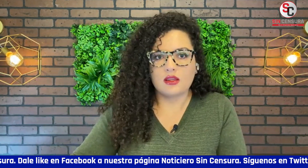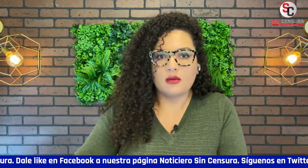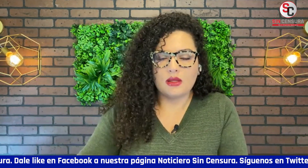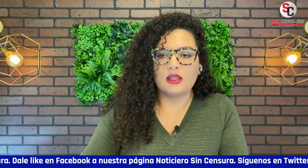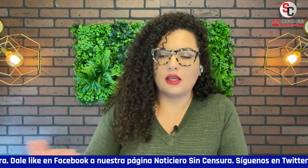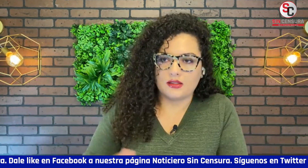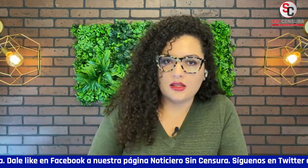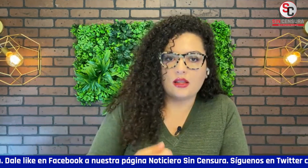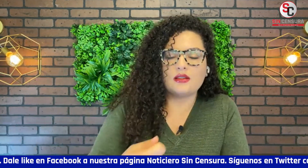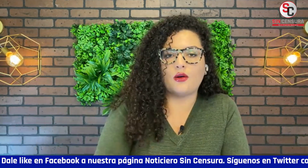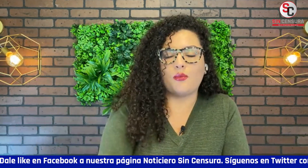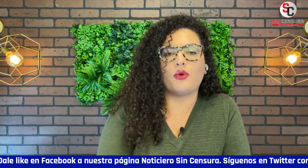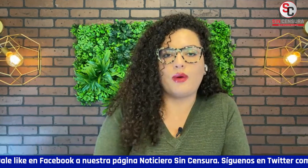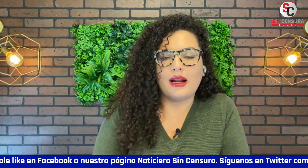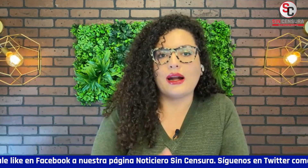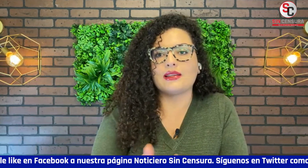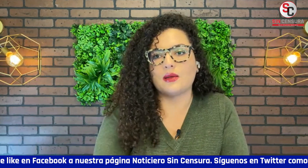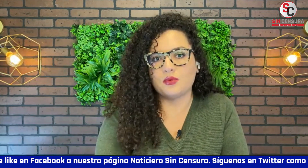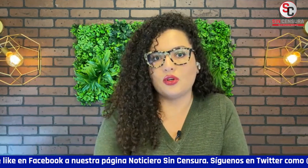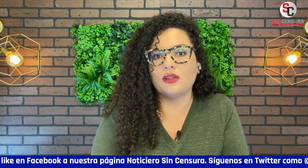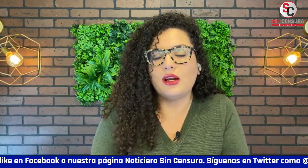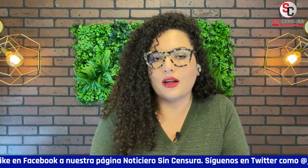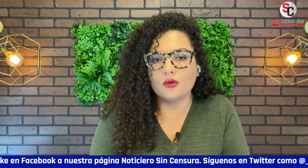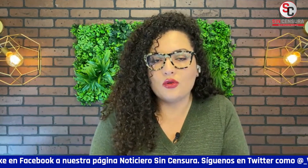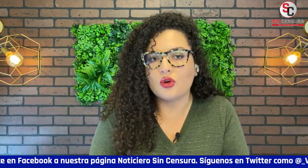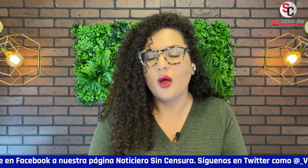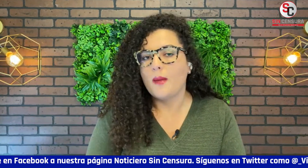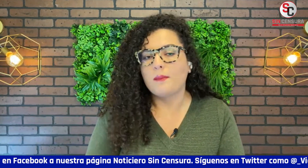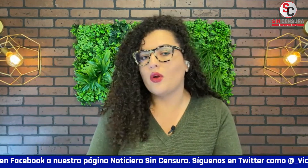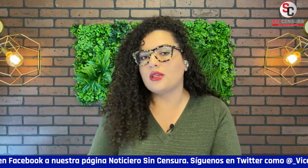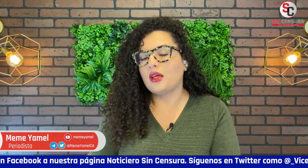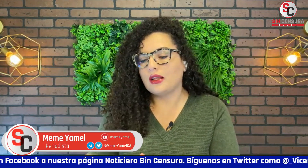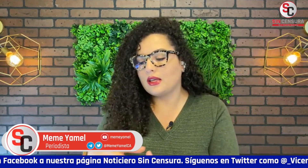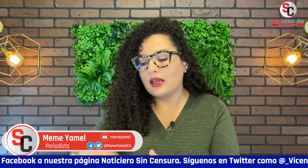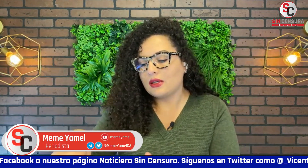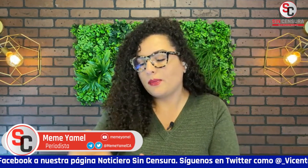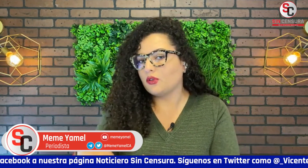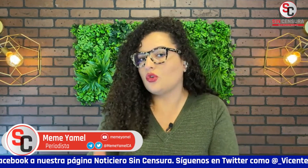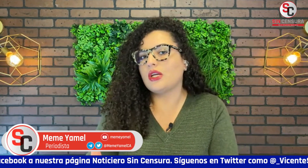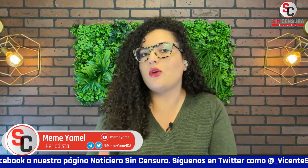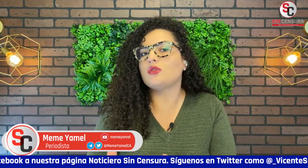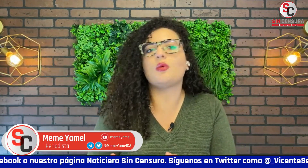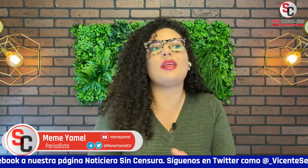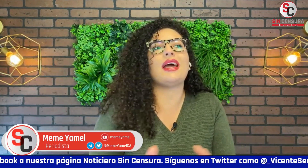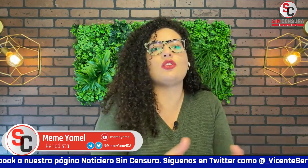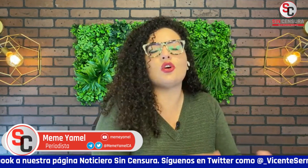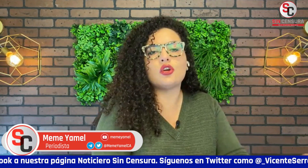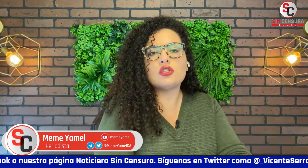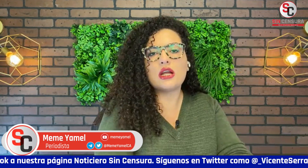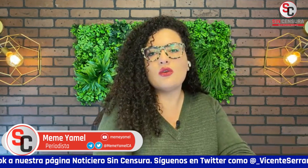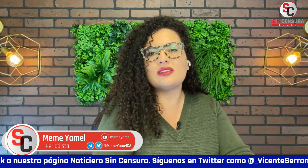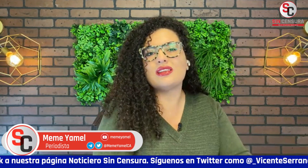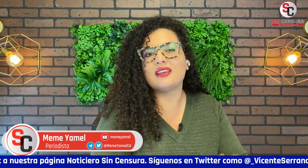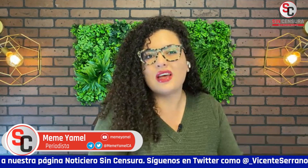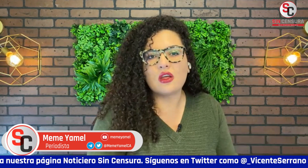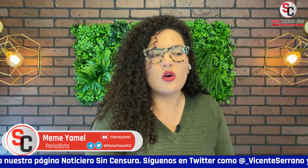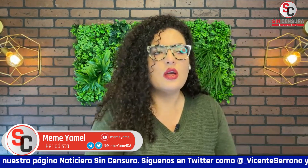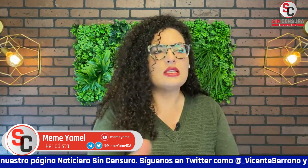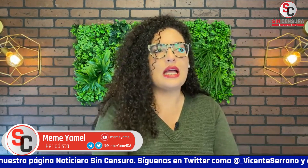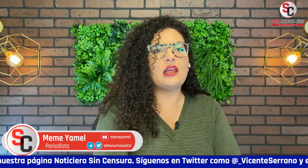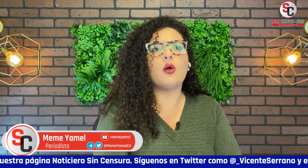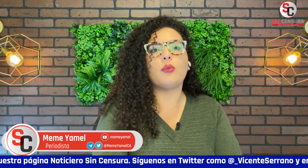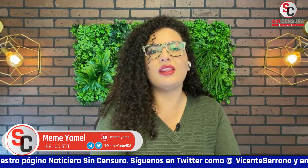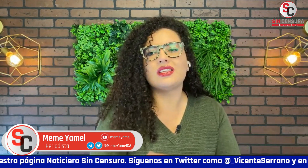proceso, evidentemente, que sí tienes que comprobar la recepción del recurso, pero ese proceso ya no es obligatorio, ya no es